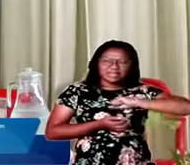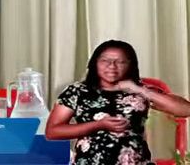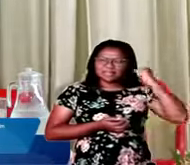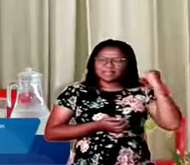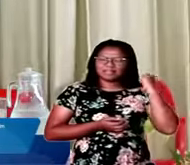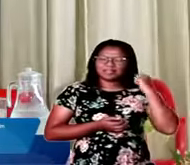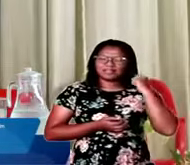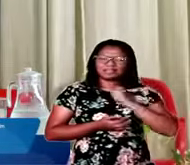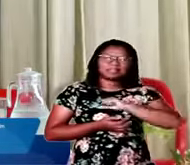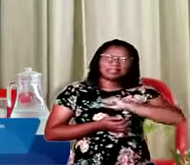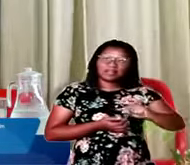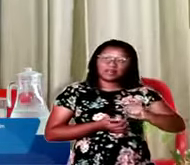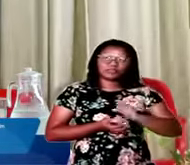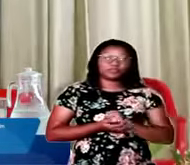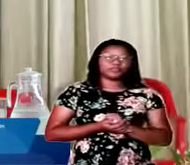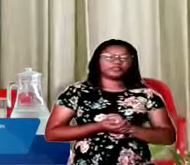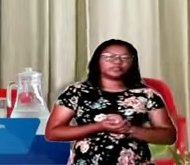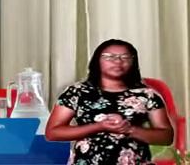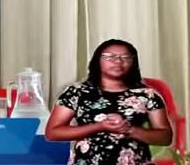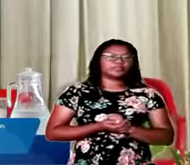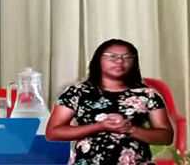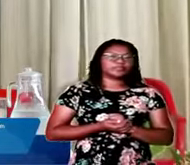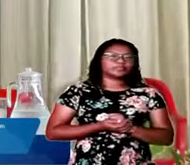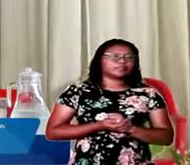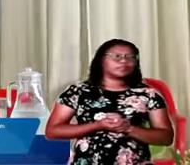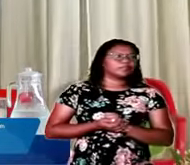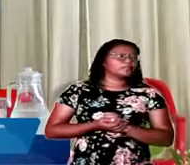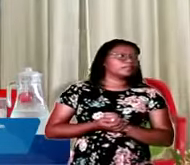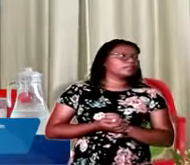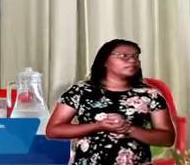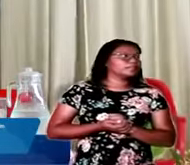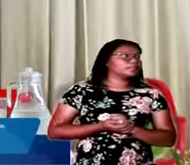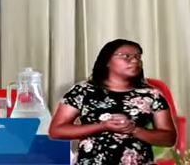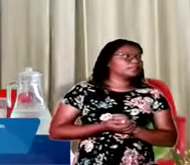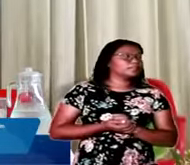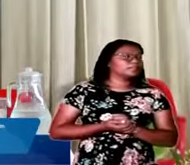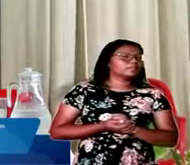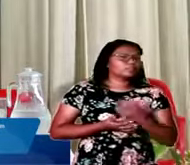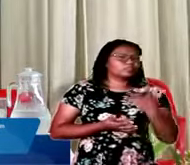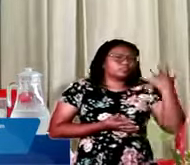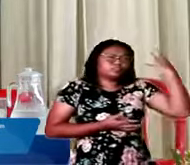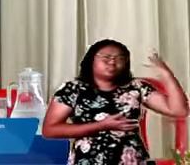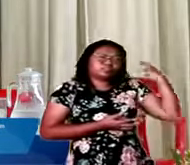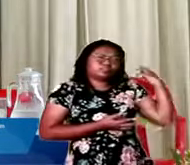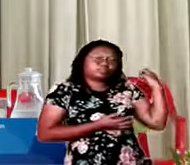sociedad. Eso no es tan viejo, es del siglo pasado.